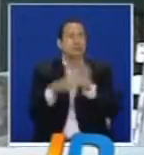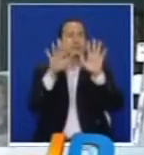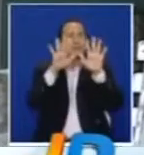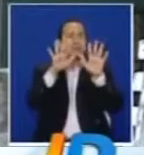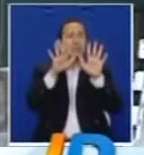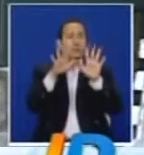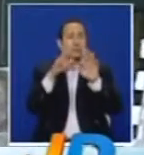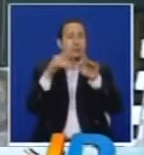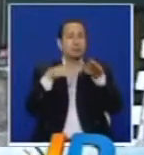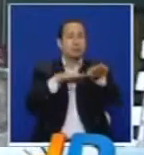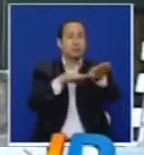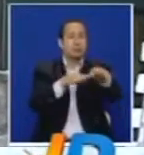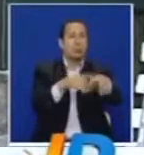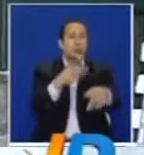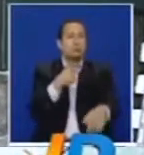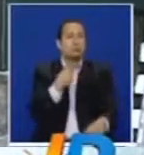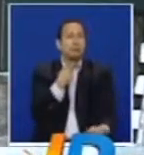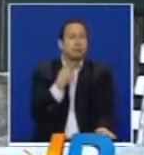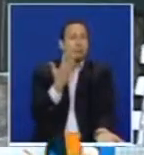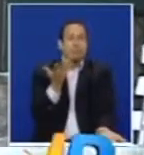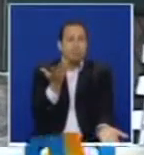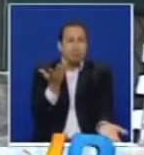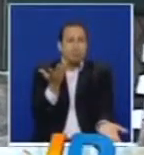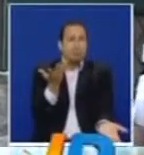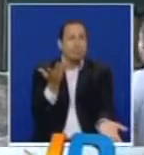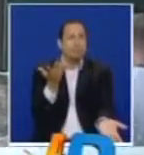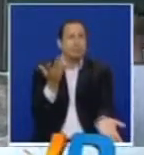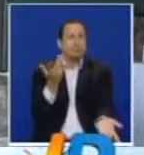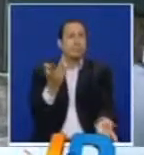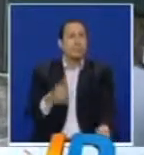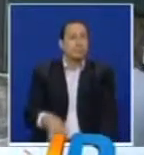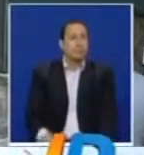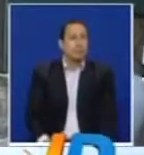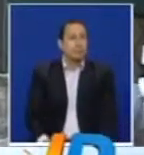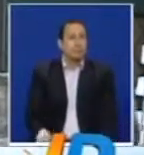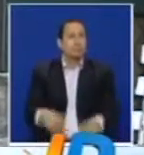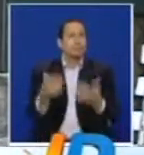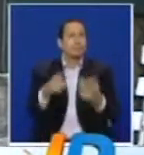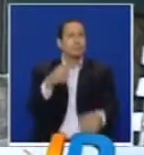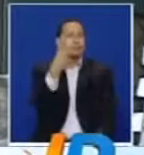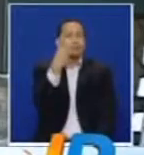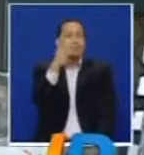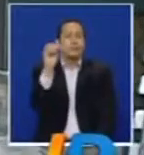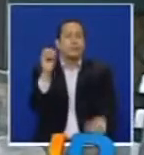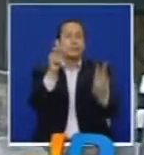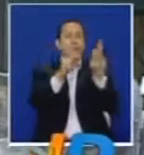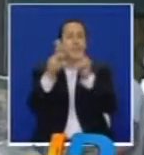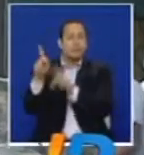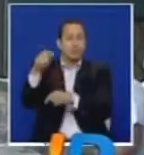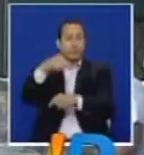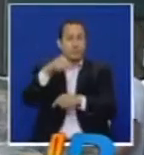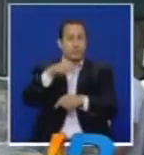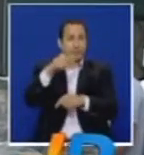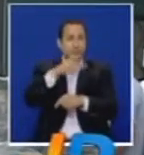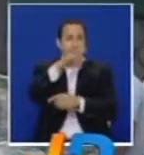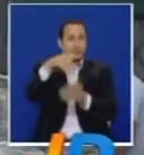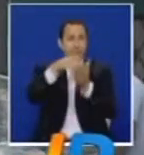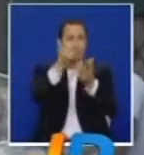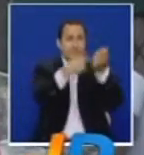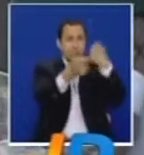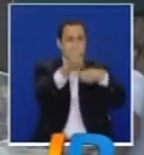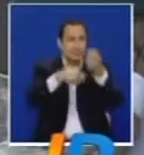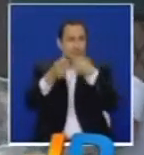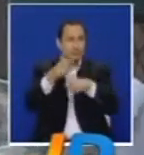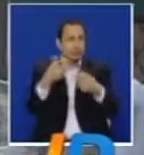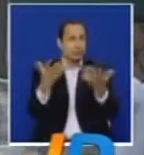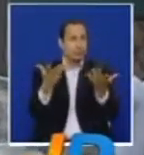para, póngale, cada cliente que lleve media mula equivale a 20 clientes, y en Cabaza, póngale ahí 1000 clientes,